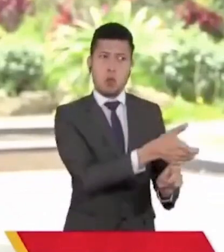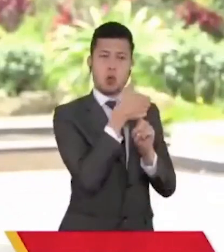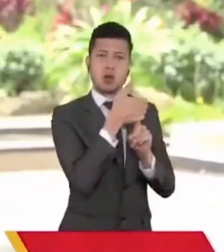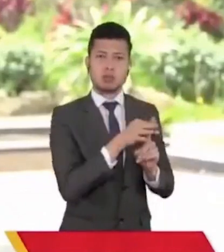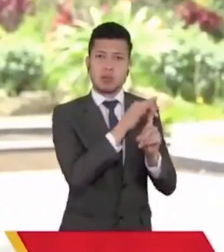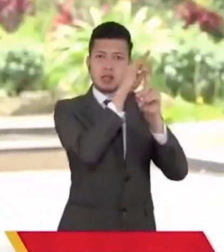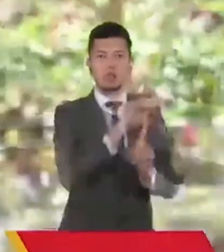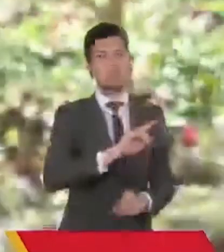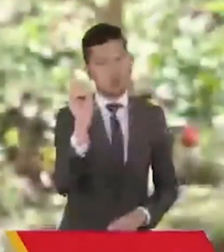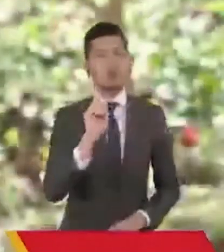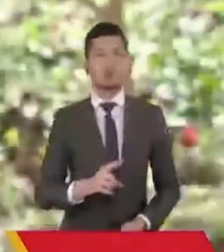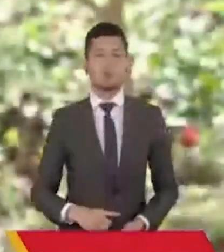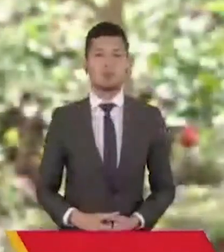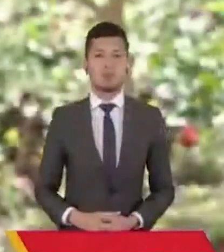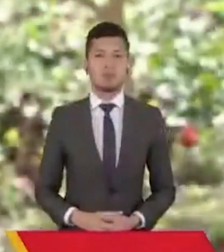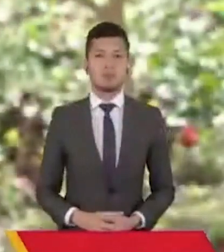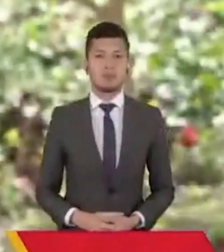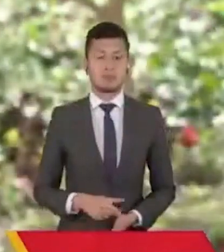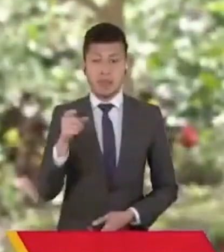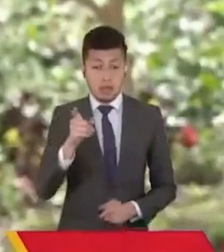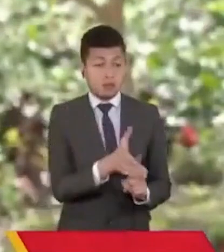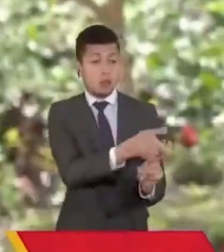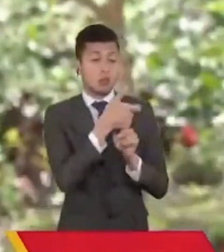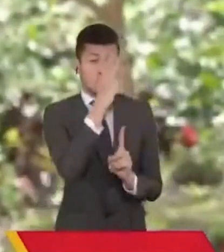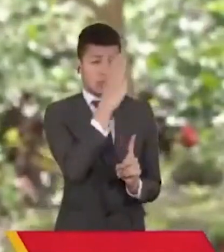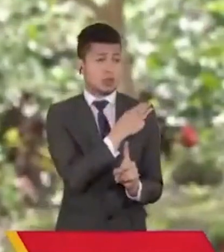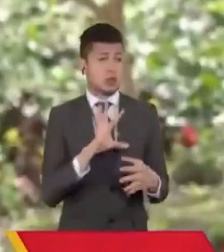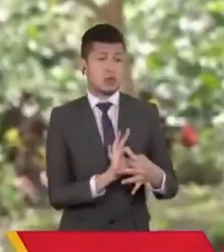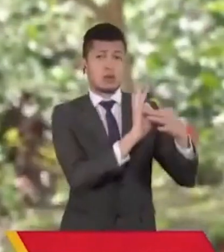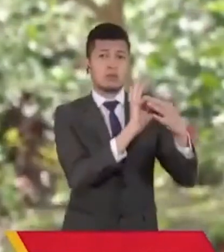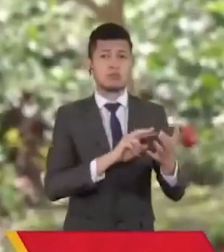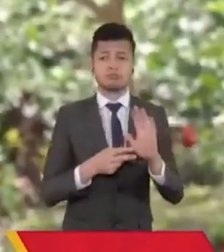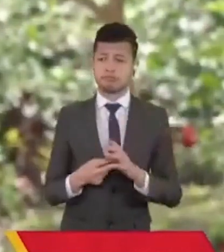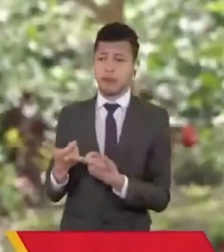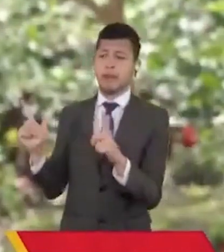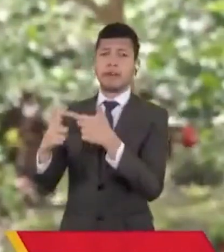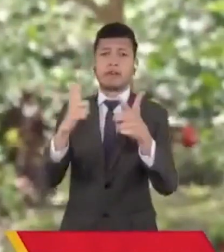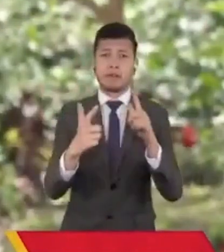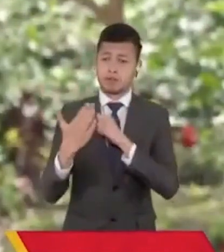que solo ha servido para un amparo de impunidad.